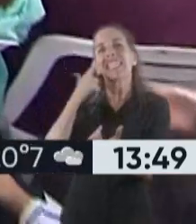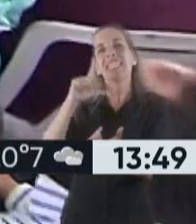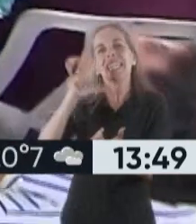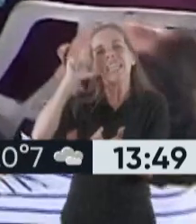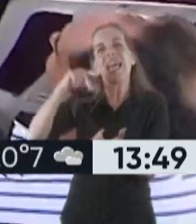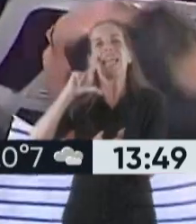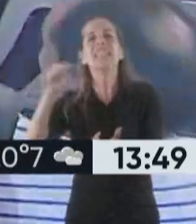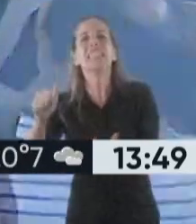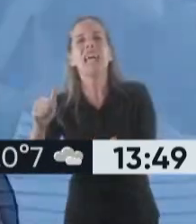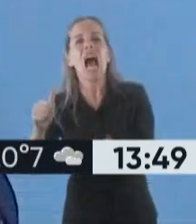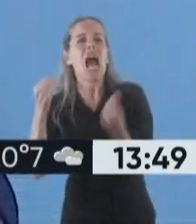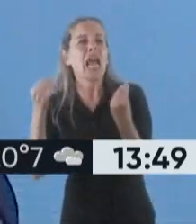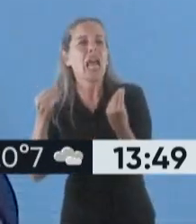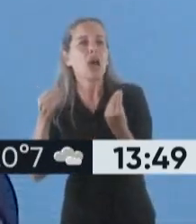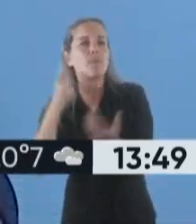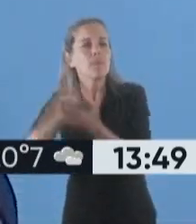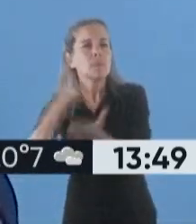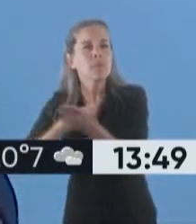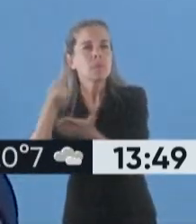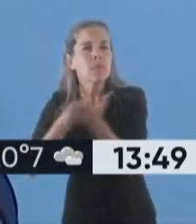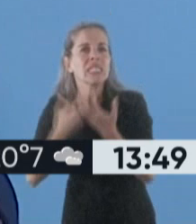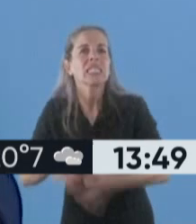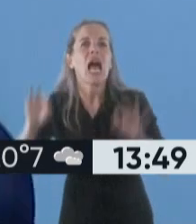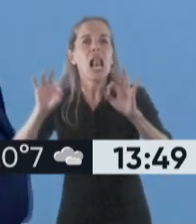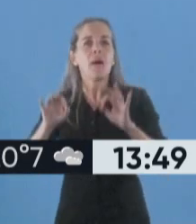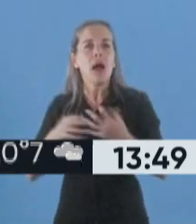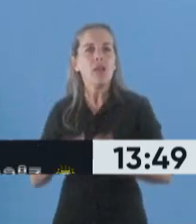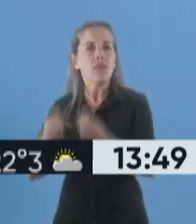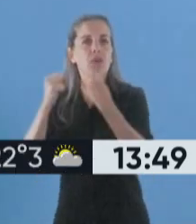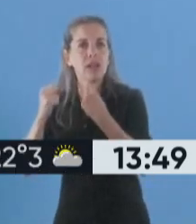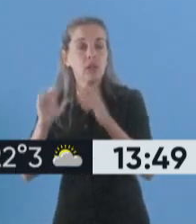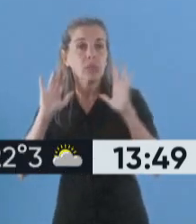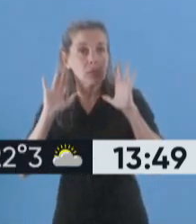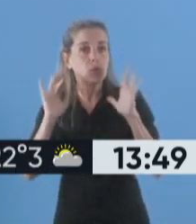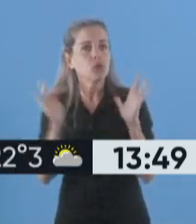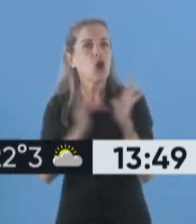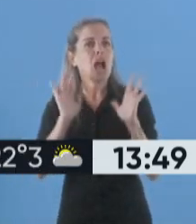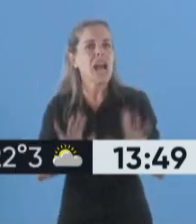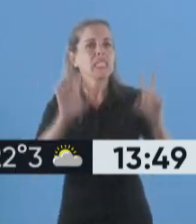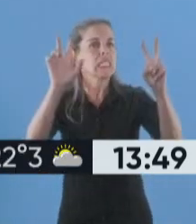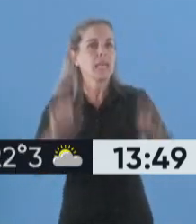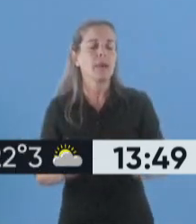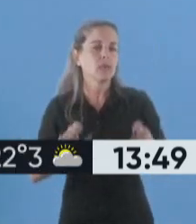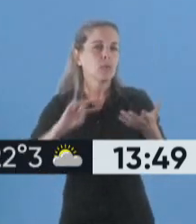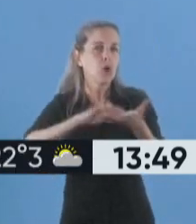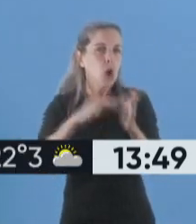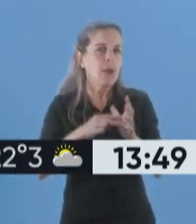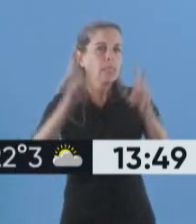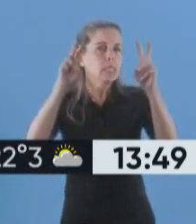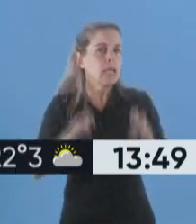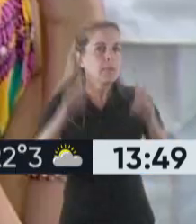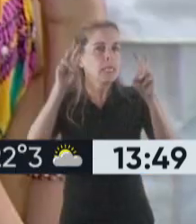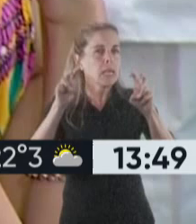porque es lo que nos tocó. Es lo que nos tocó. Es una sucesión de problemas que